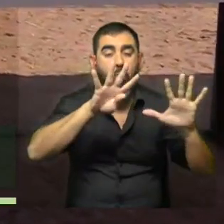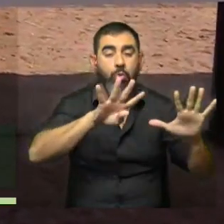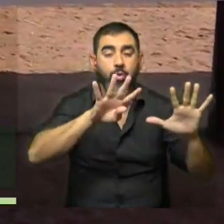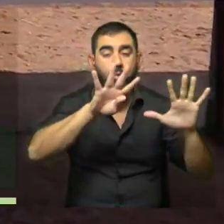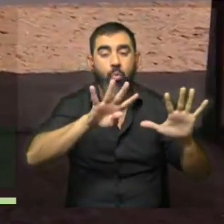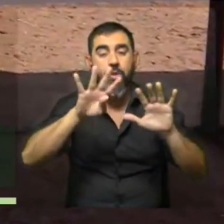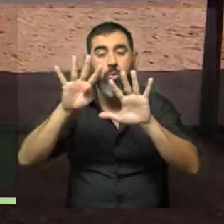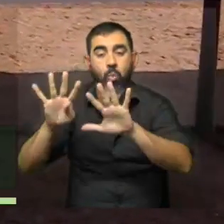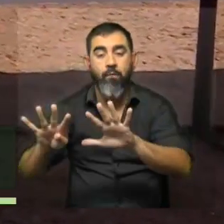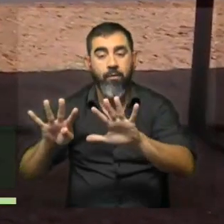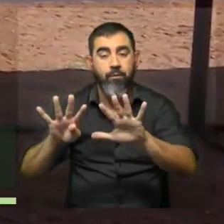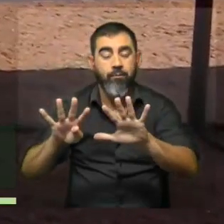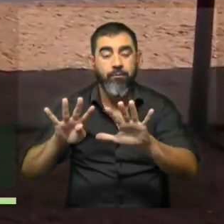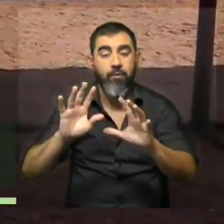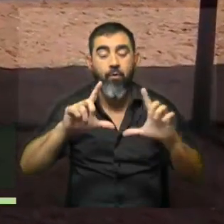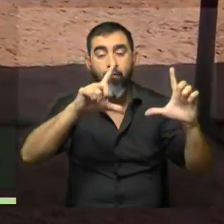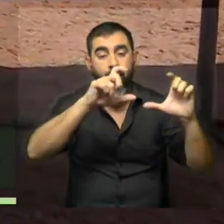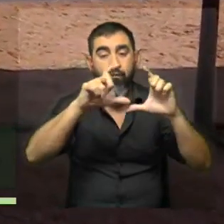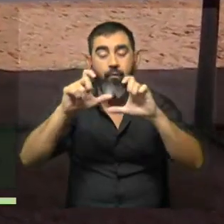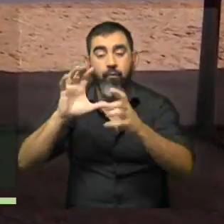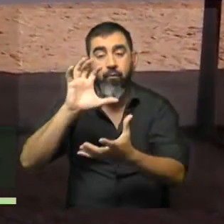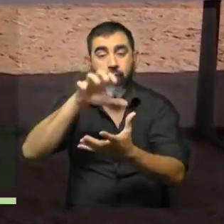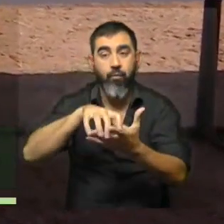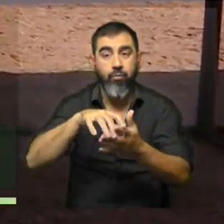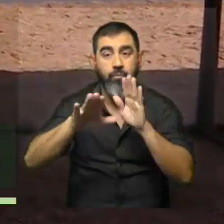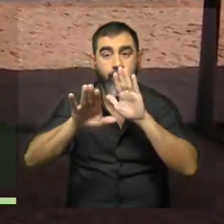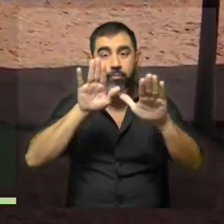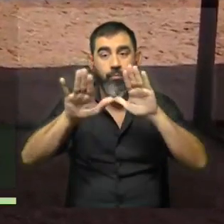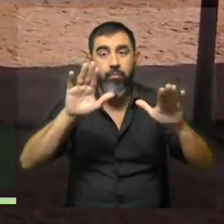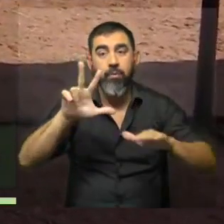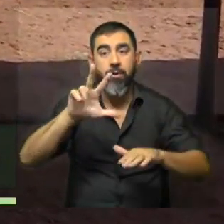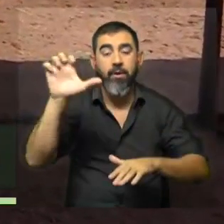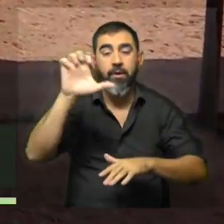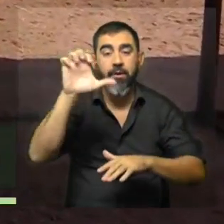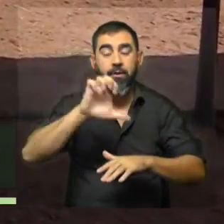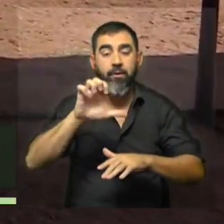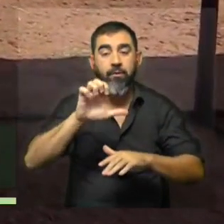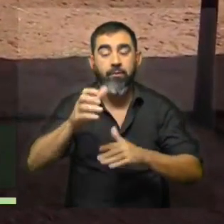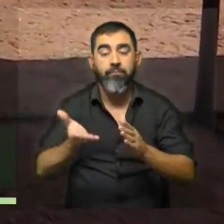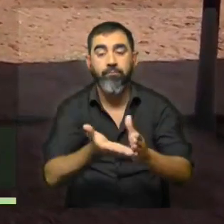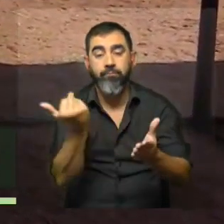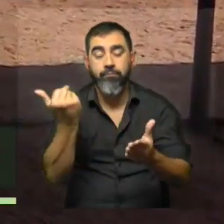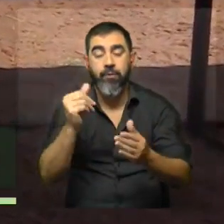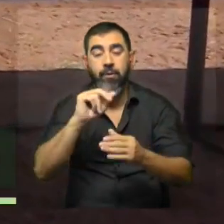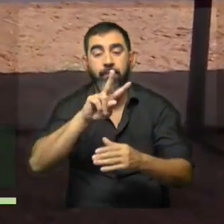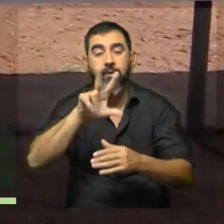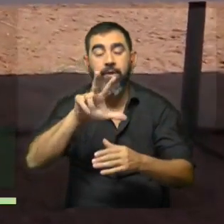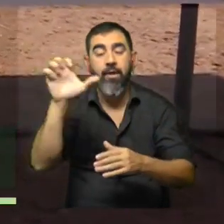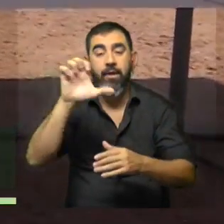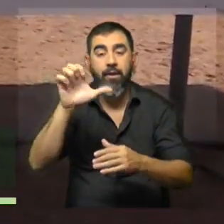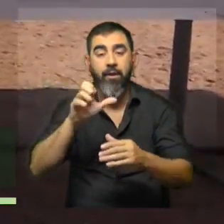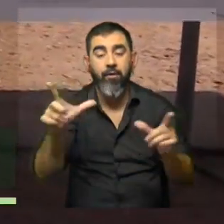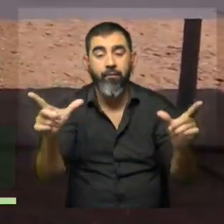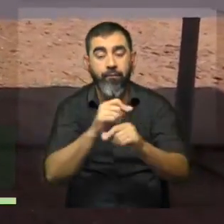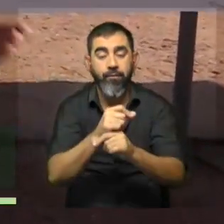1999 no el centro de fotografía que puse la exposición el pasado tres de enero y que la retirará el 23 de este